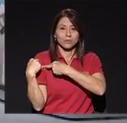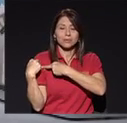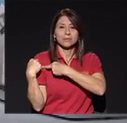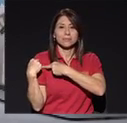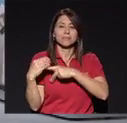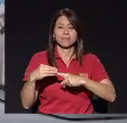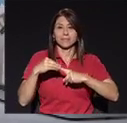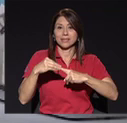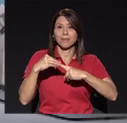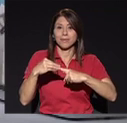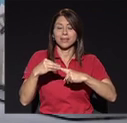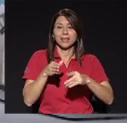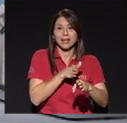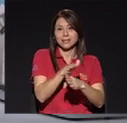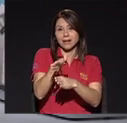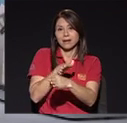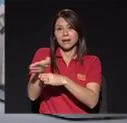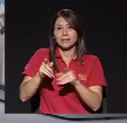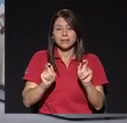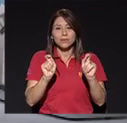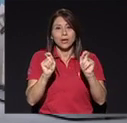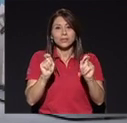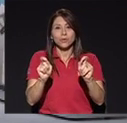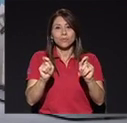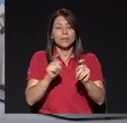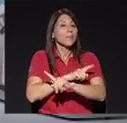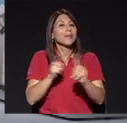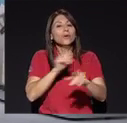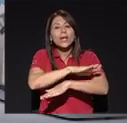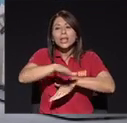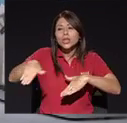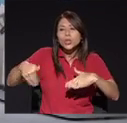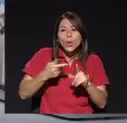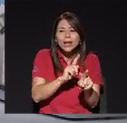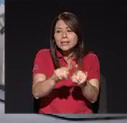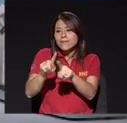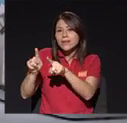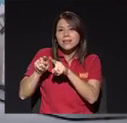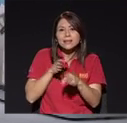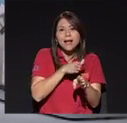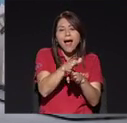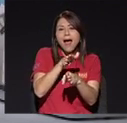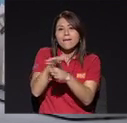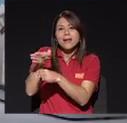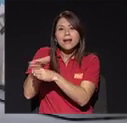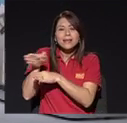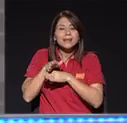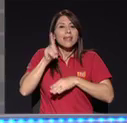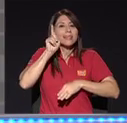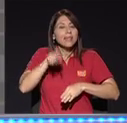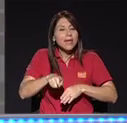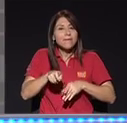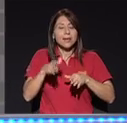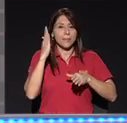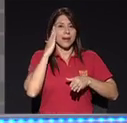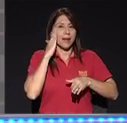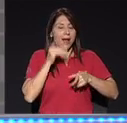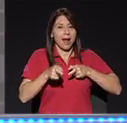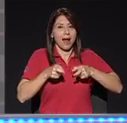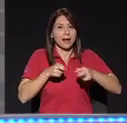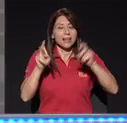es responsable, principalmente en las carreras de educación, pero que todas las carreras deberían manejar el tema por lo